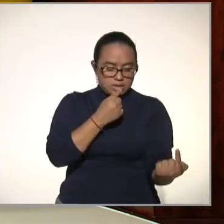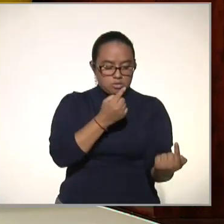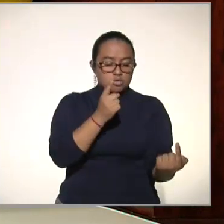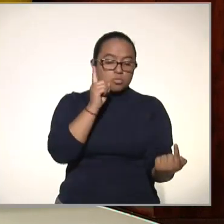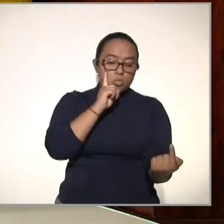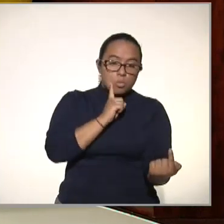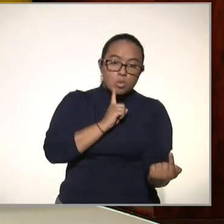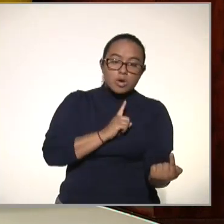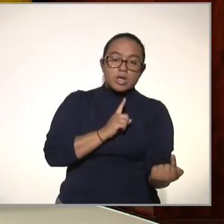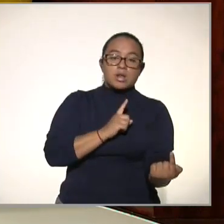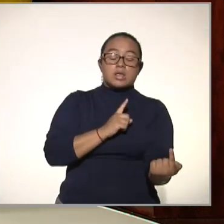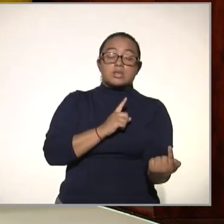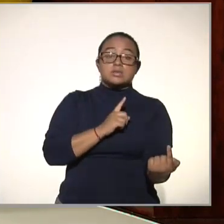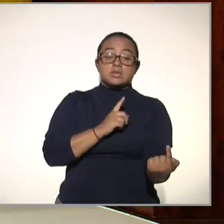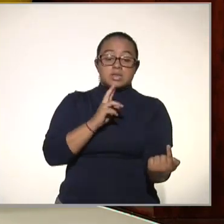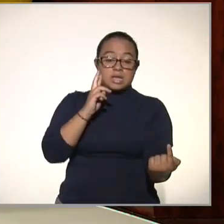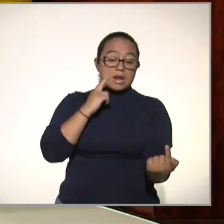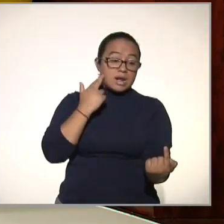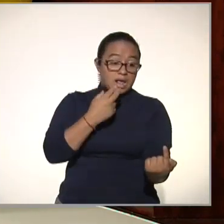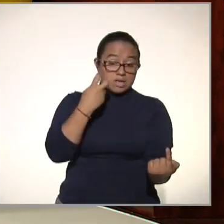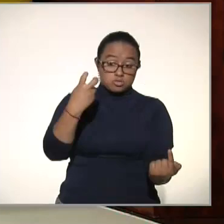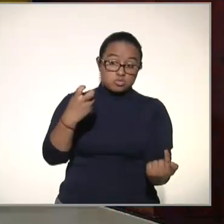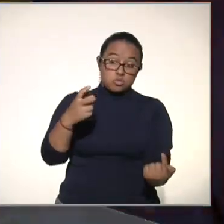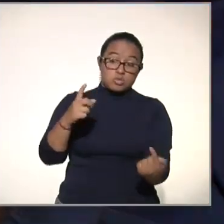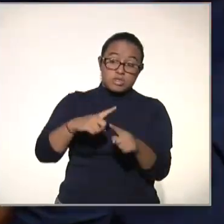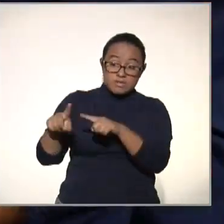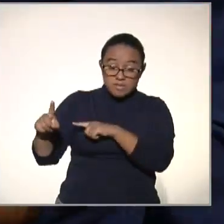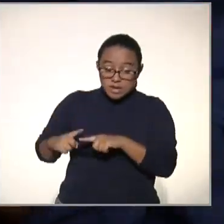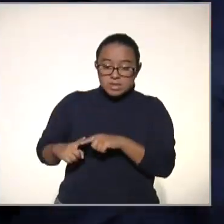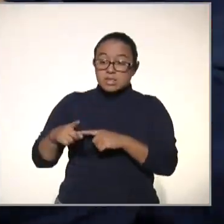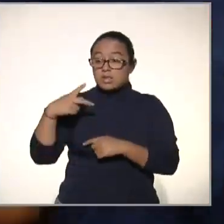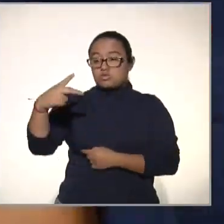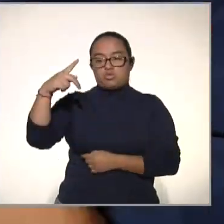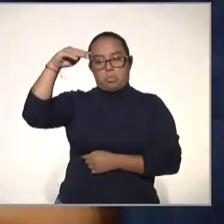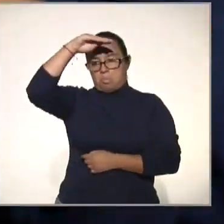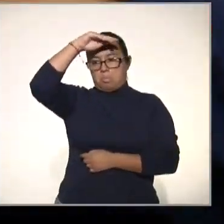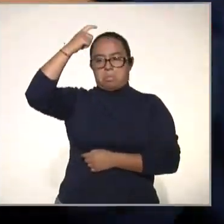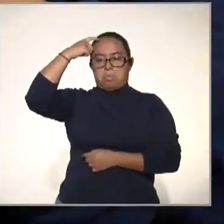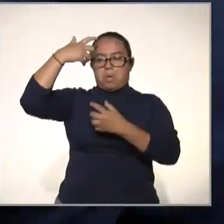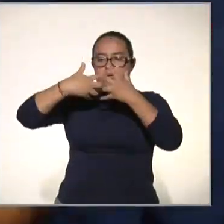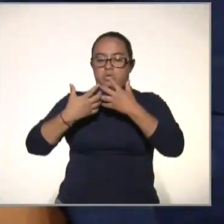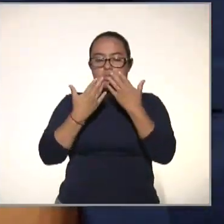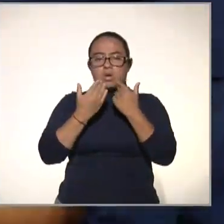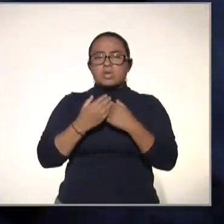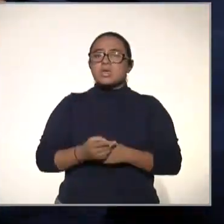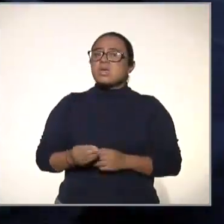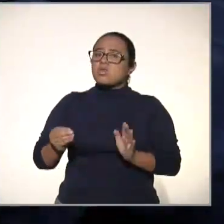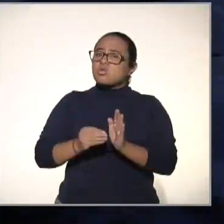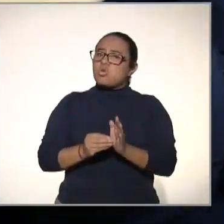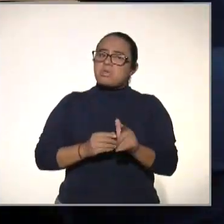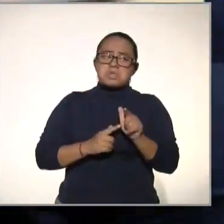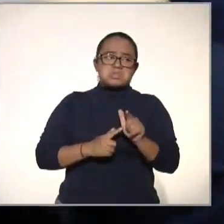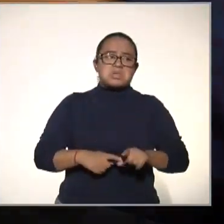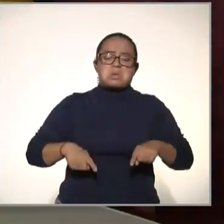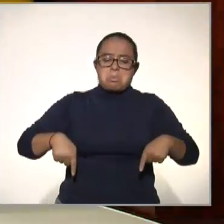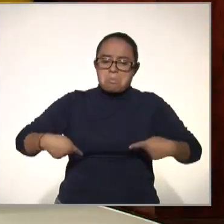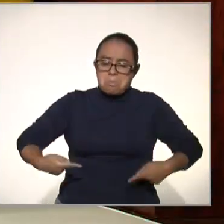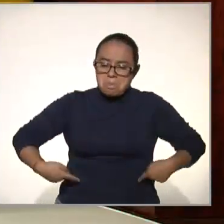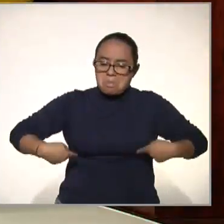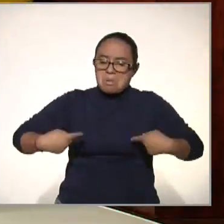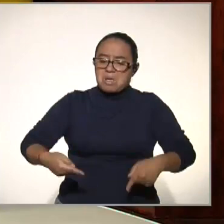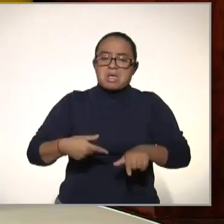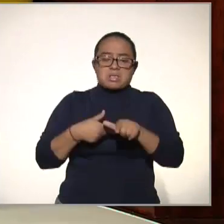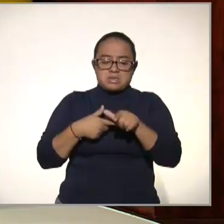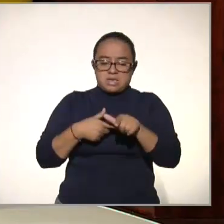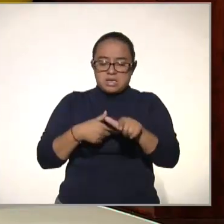mujeres y personas racializadas no saben pensar. Esto es algo que aún hoy seguimos reproduciendo. Y la idea de